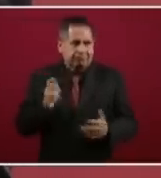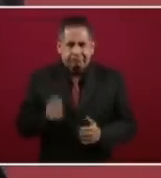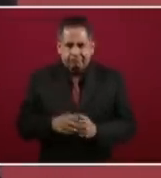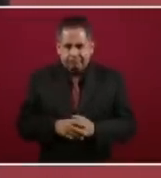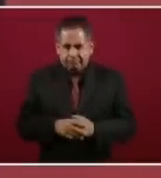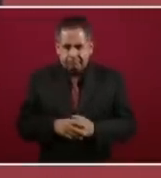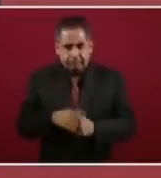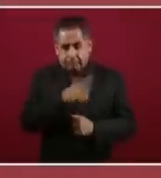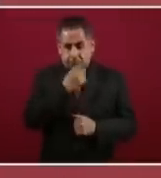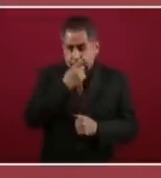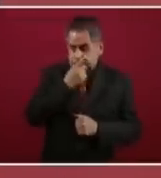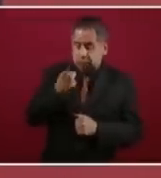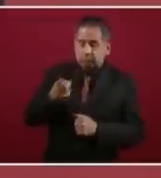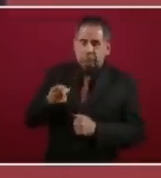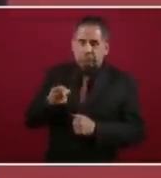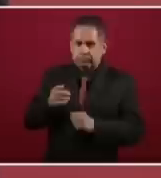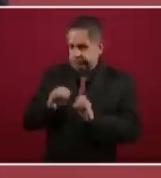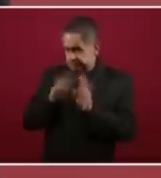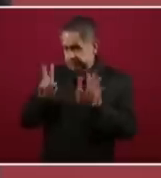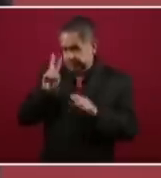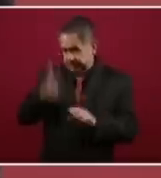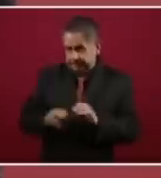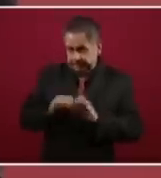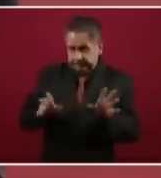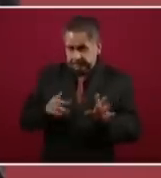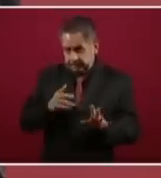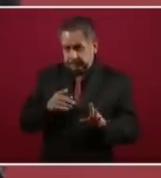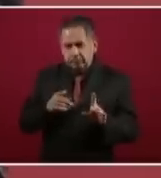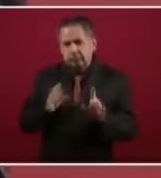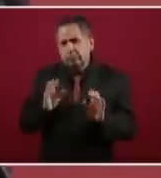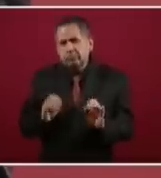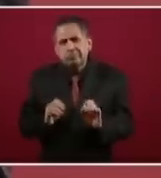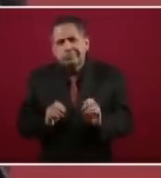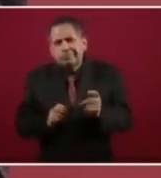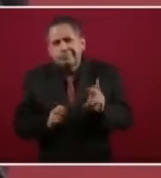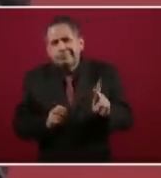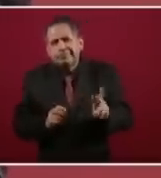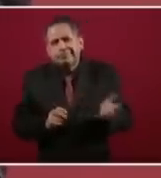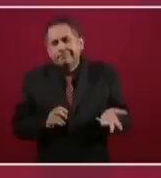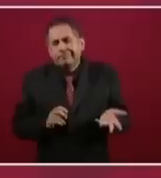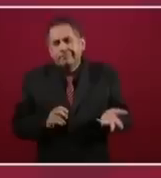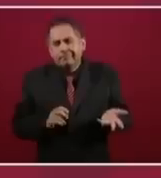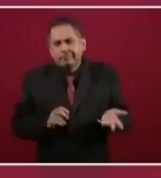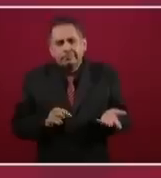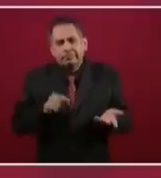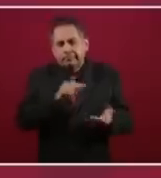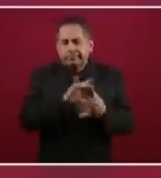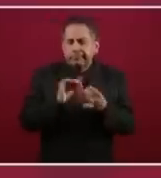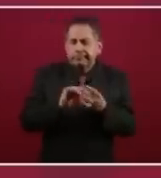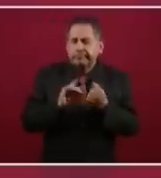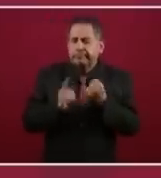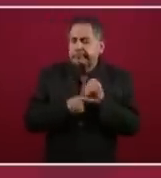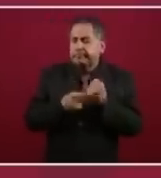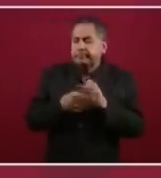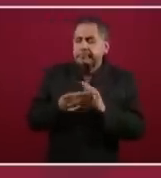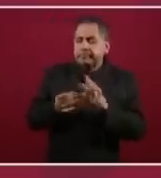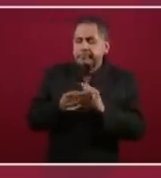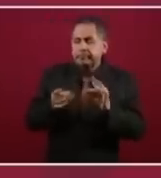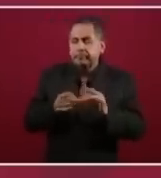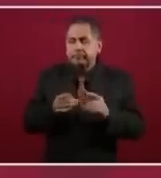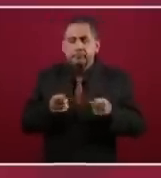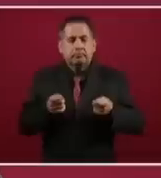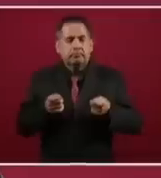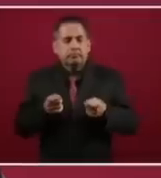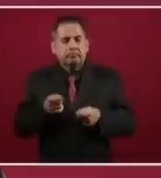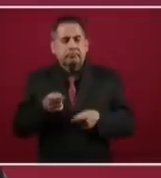lo dice así de claro, pero sí insinúa de que fue irregular